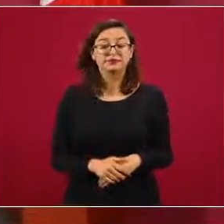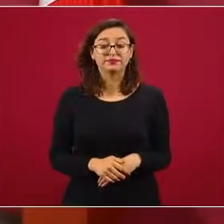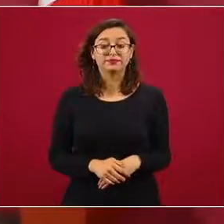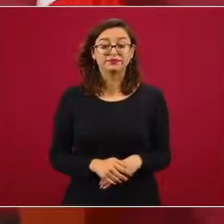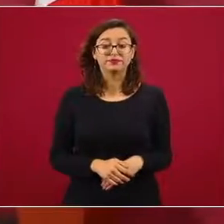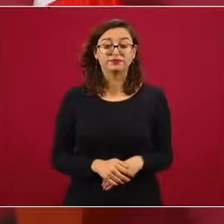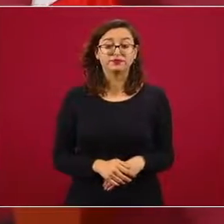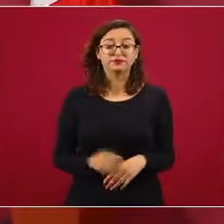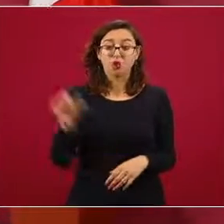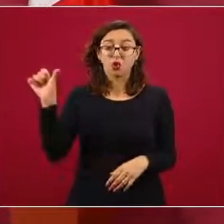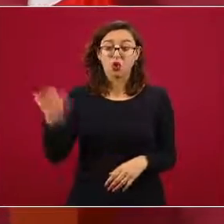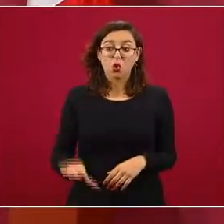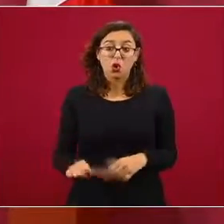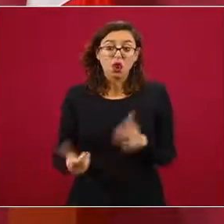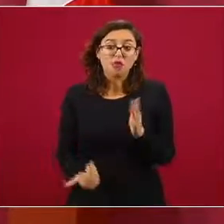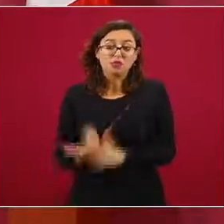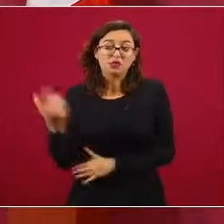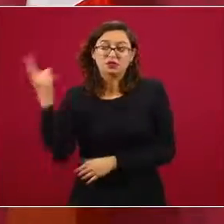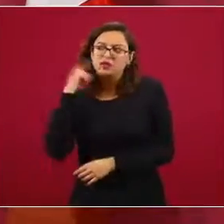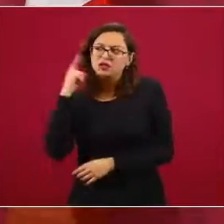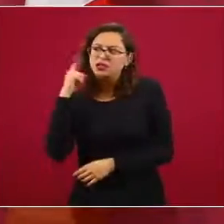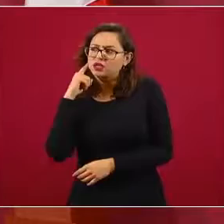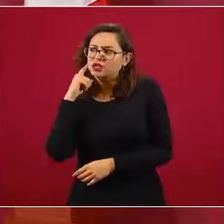conozco de este contrato.